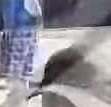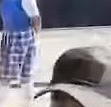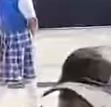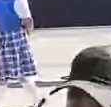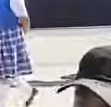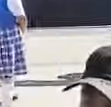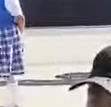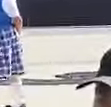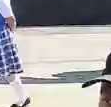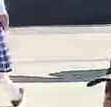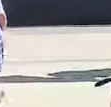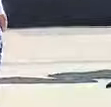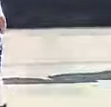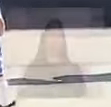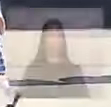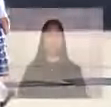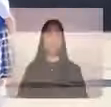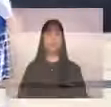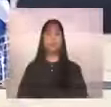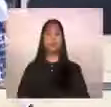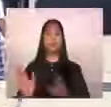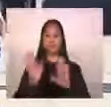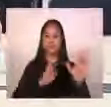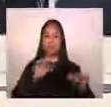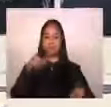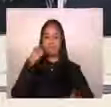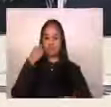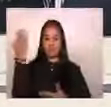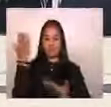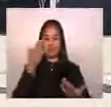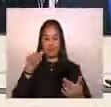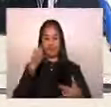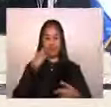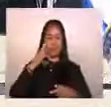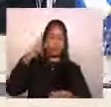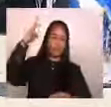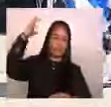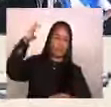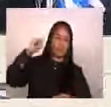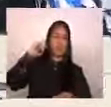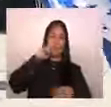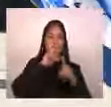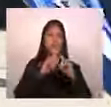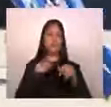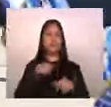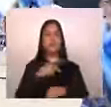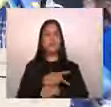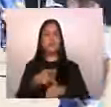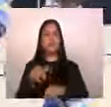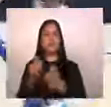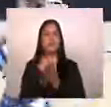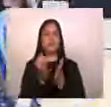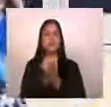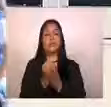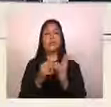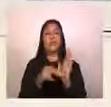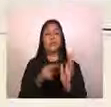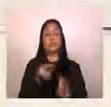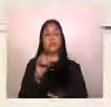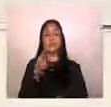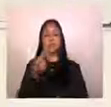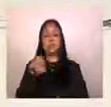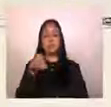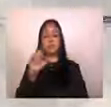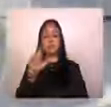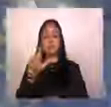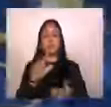Damos ahora la bienvenida a otro centro educativo de arraigo histórico en Guatemala, el Instituto Normal Central